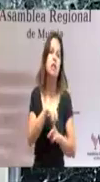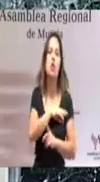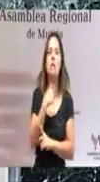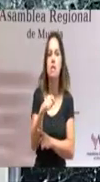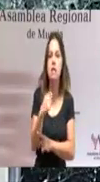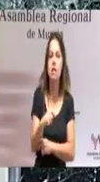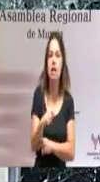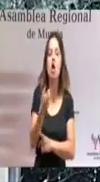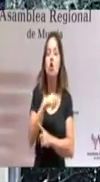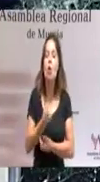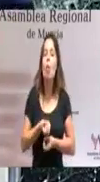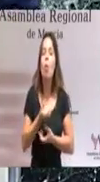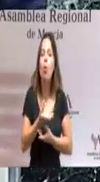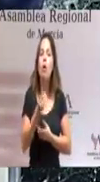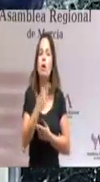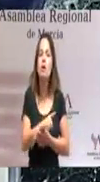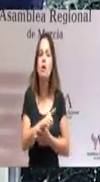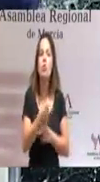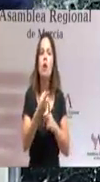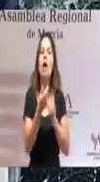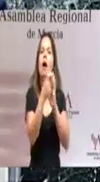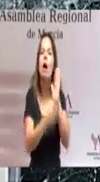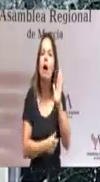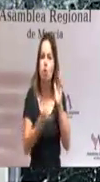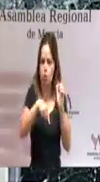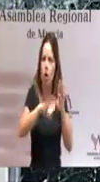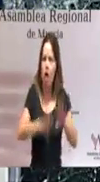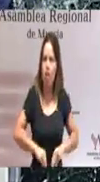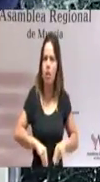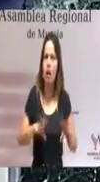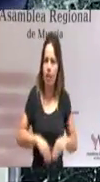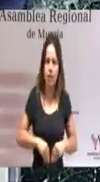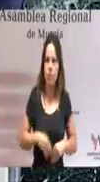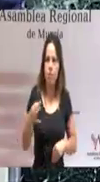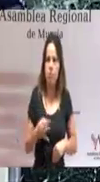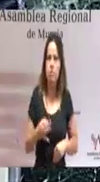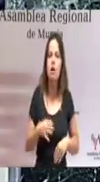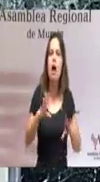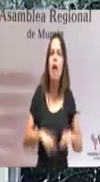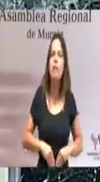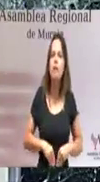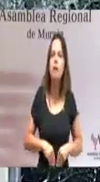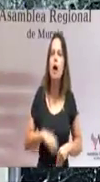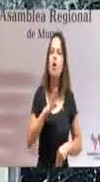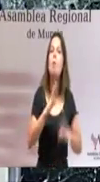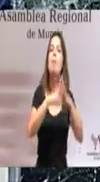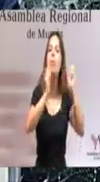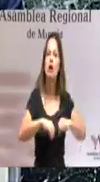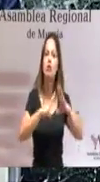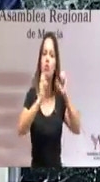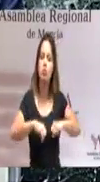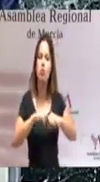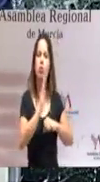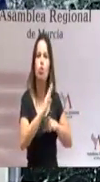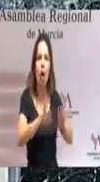además, señor presidente, pues le hemos puesto una serie, hemos aceptado, como no podía ser de otra manera, hemos aceptado sus pactos y hemos